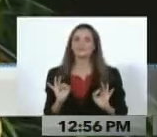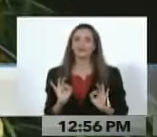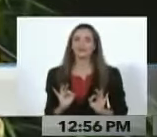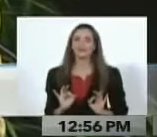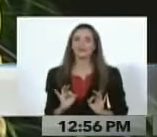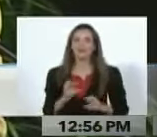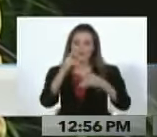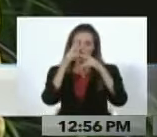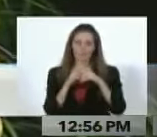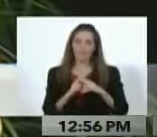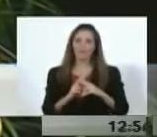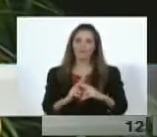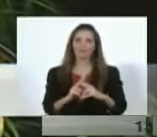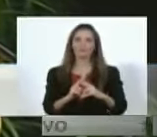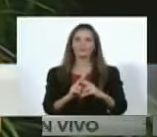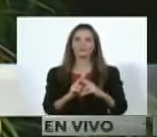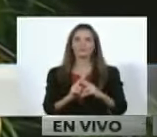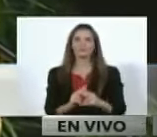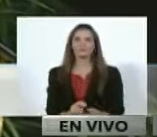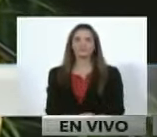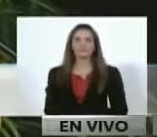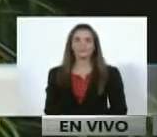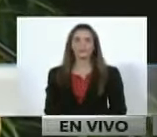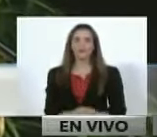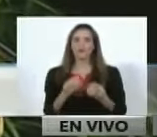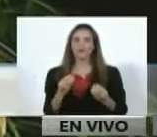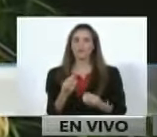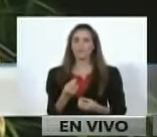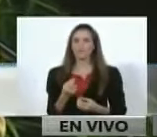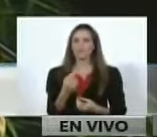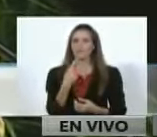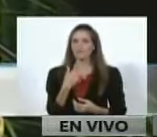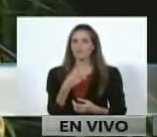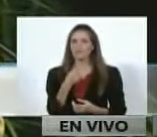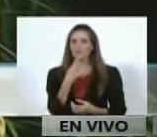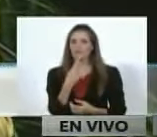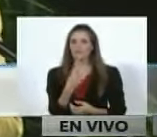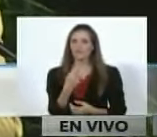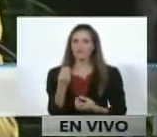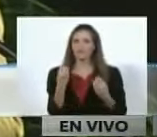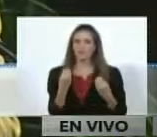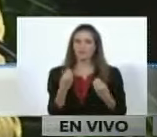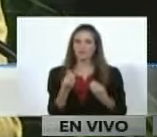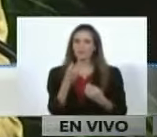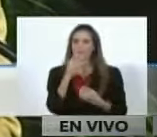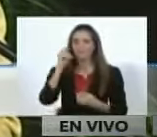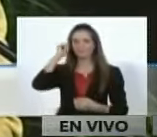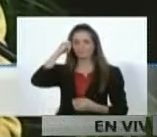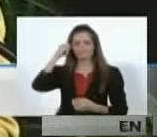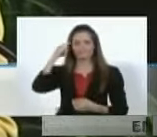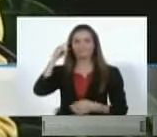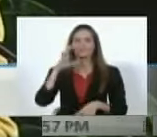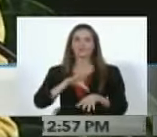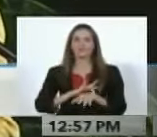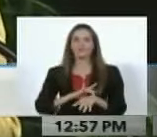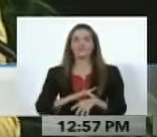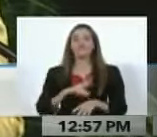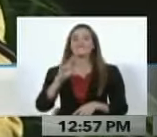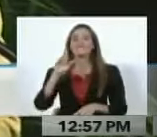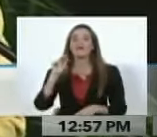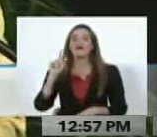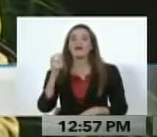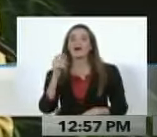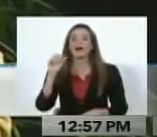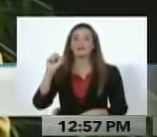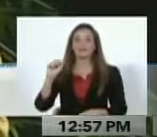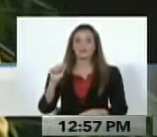en honor a, cómo no mencionarlo, cómo no tenerlo, si es nuestro doctor José María Vargas, por el